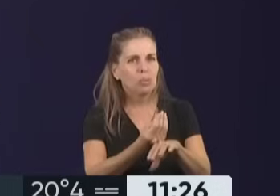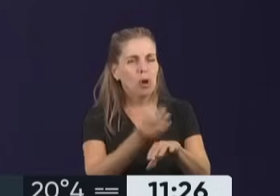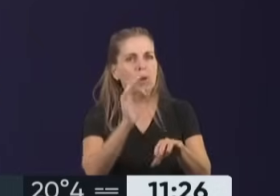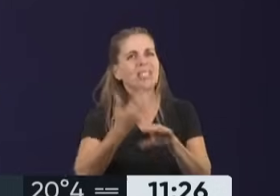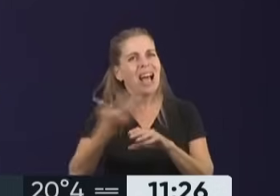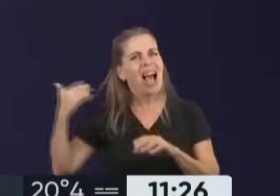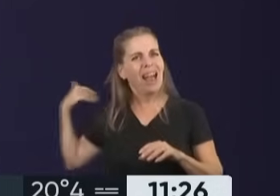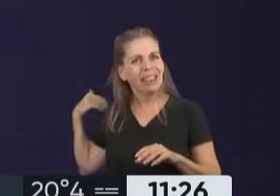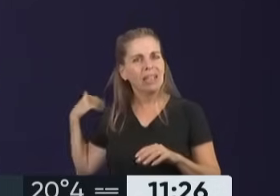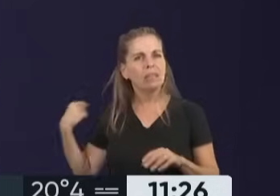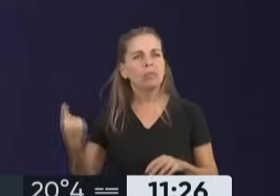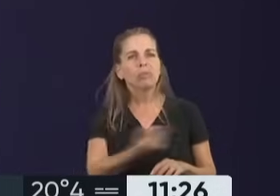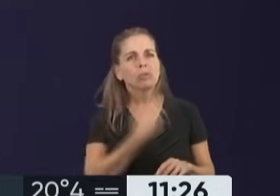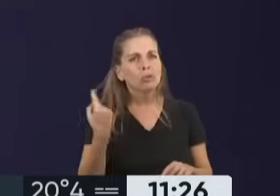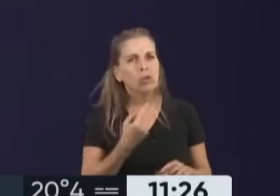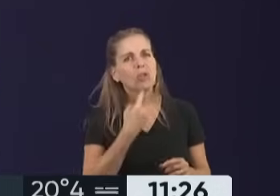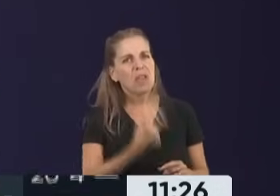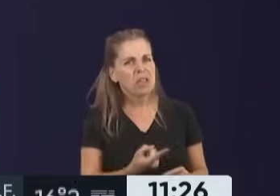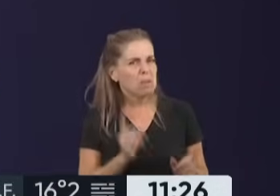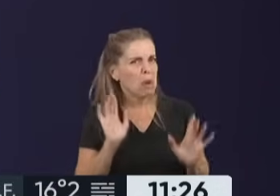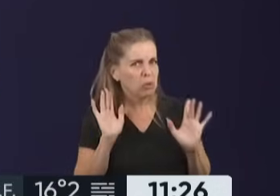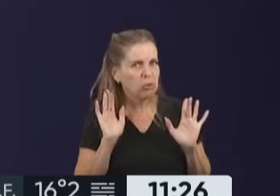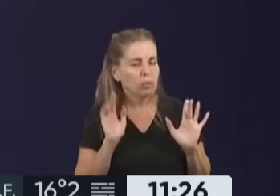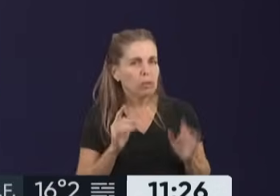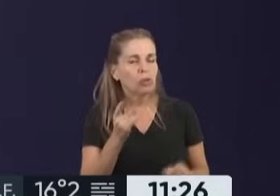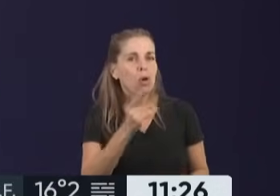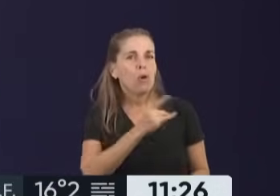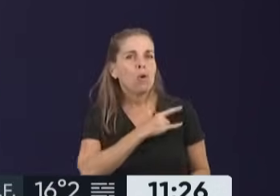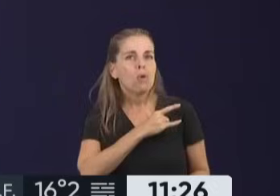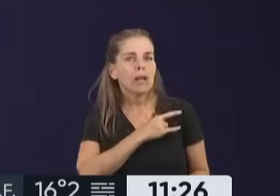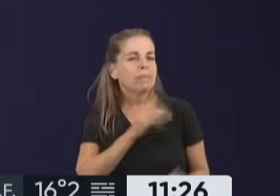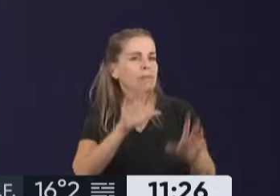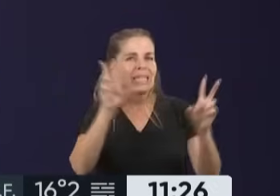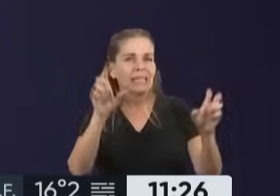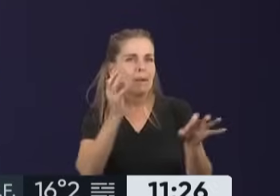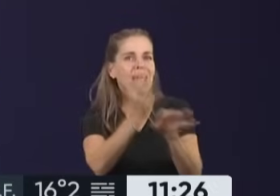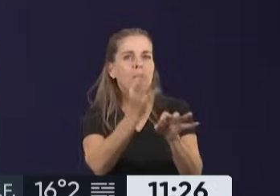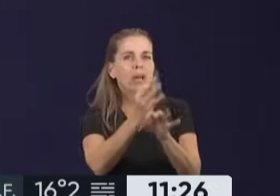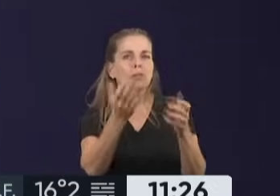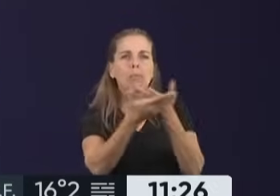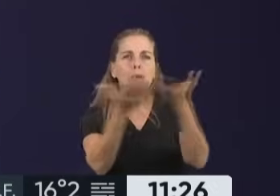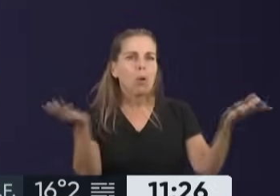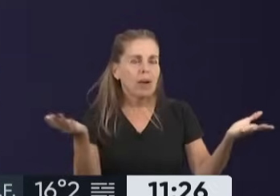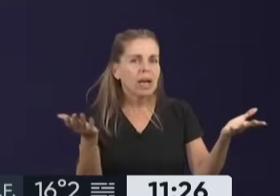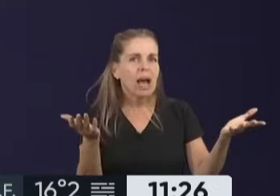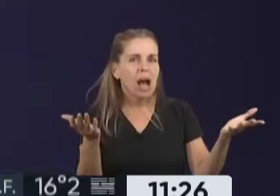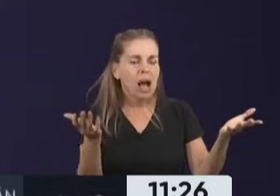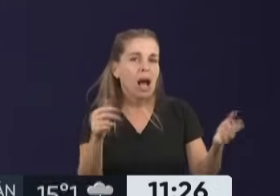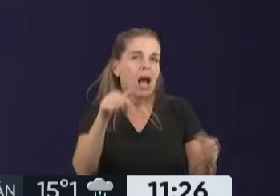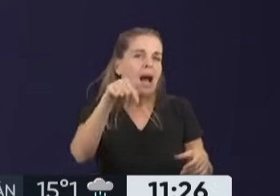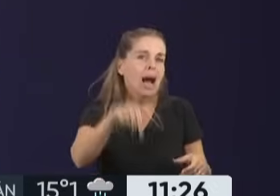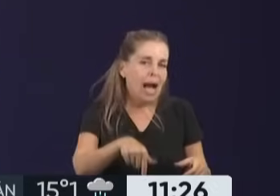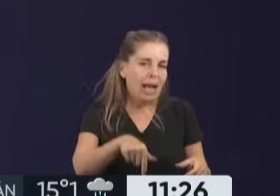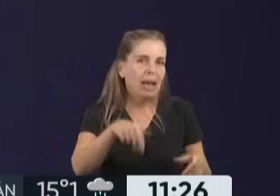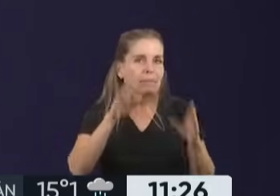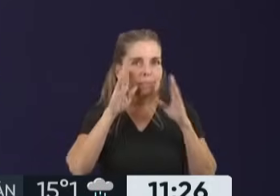hemos insistido y decimos que la universidad, la educación pública en general, en este caso es